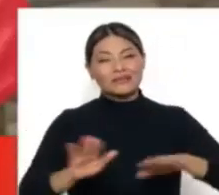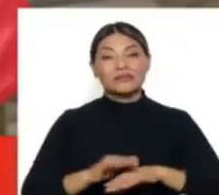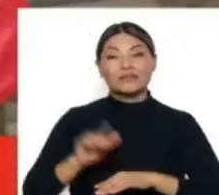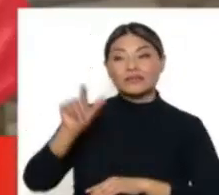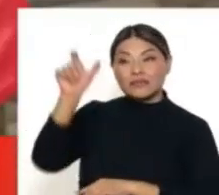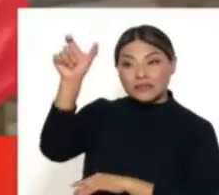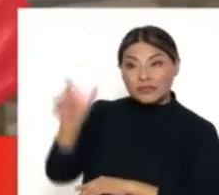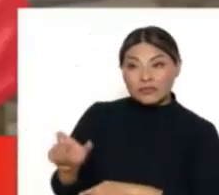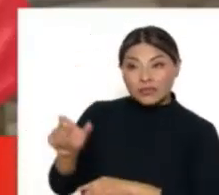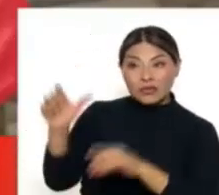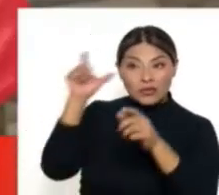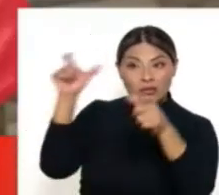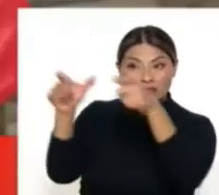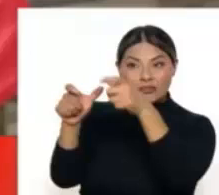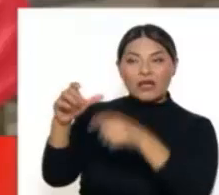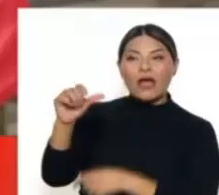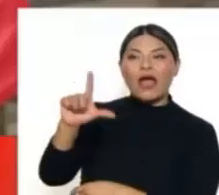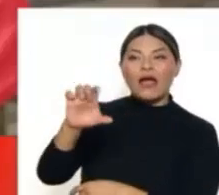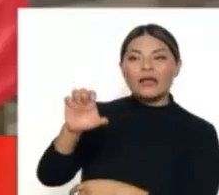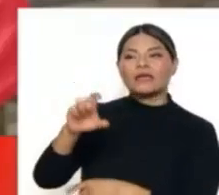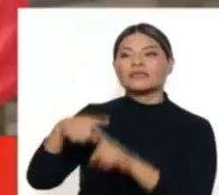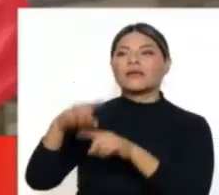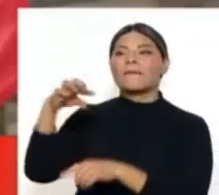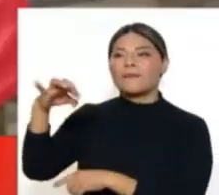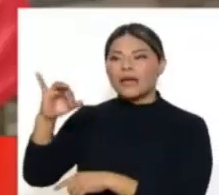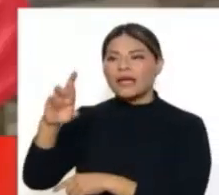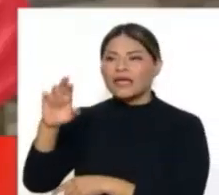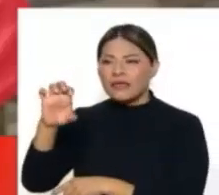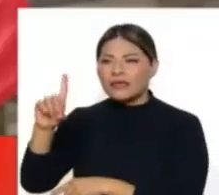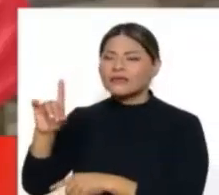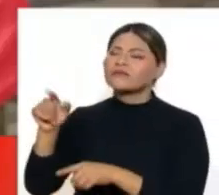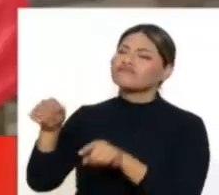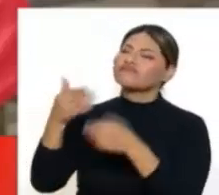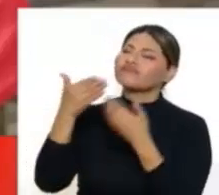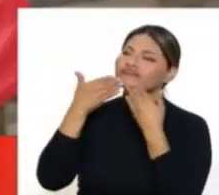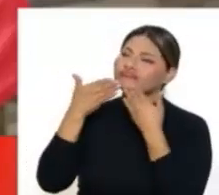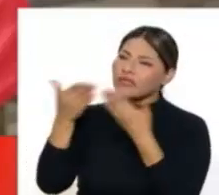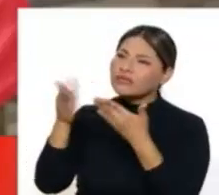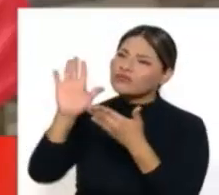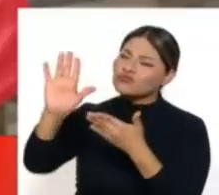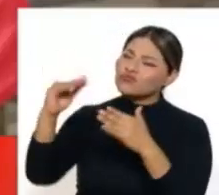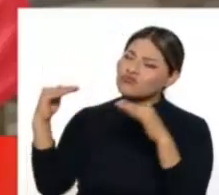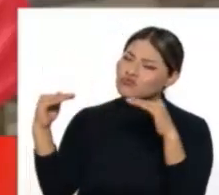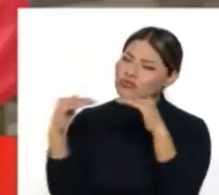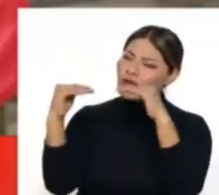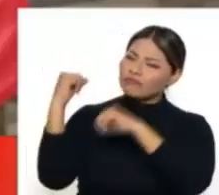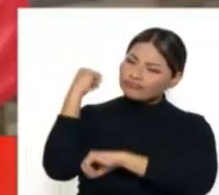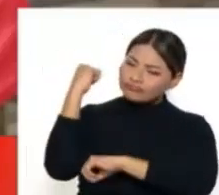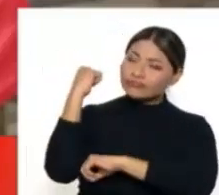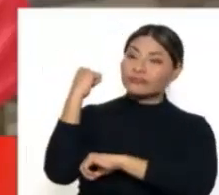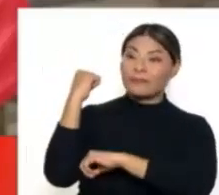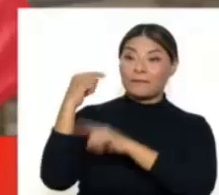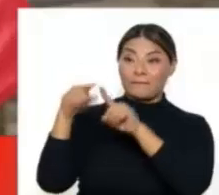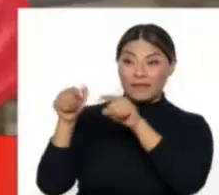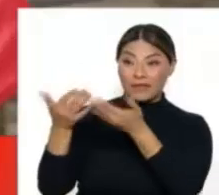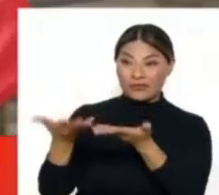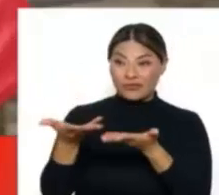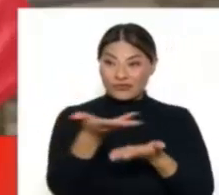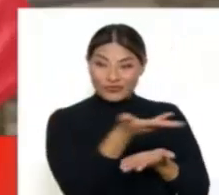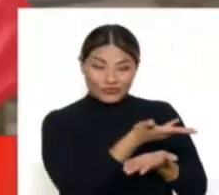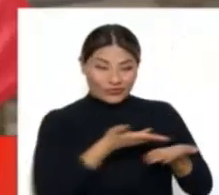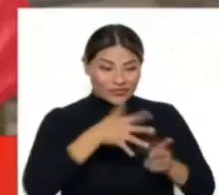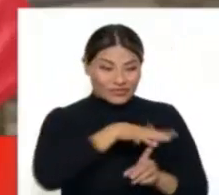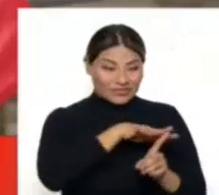congresista Alex Paredes le digo que agradezco su iniciativa democrática, pero dada esta